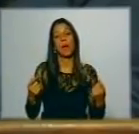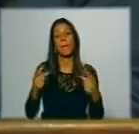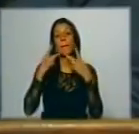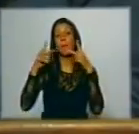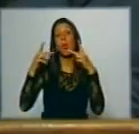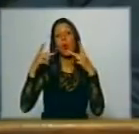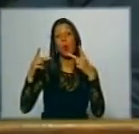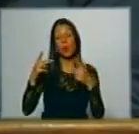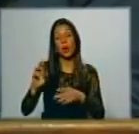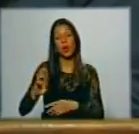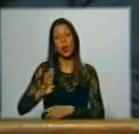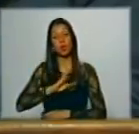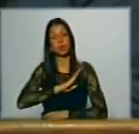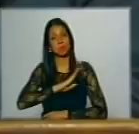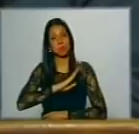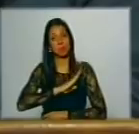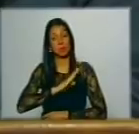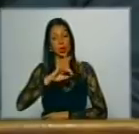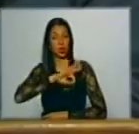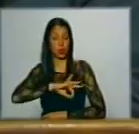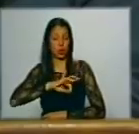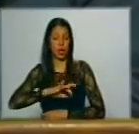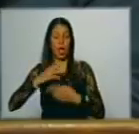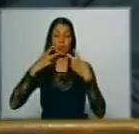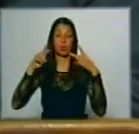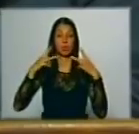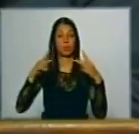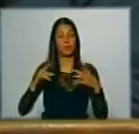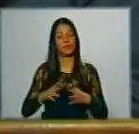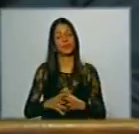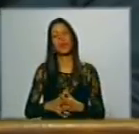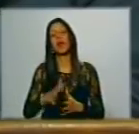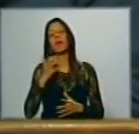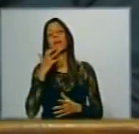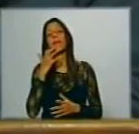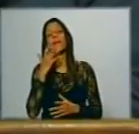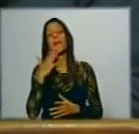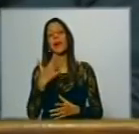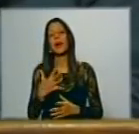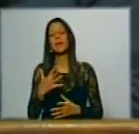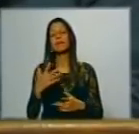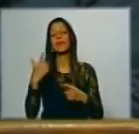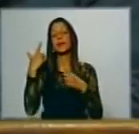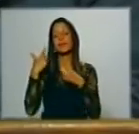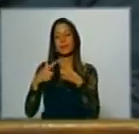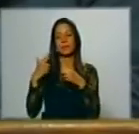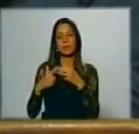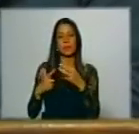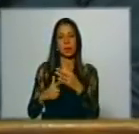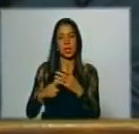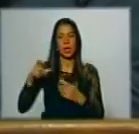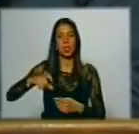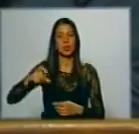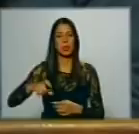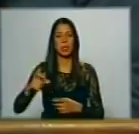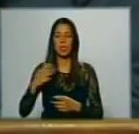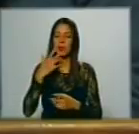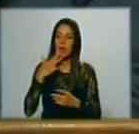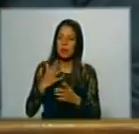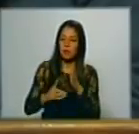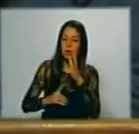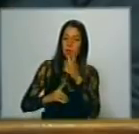pública e interés social todos los bienes necesarios para desarrollar las actividades